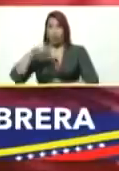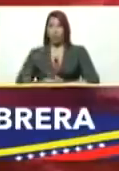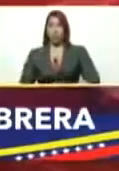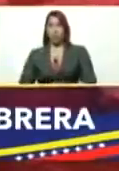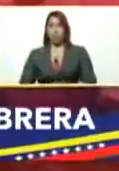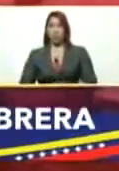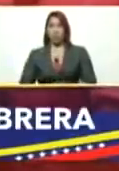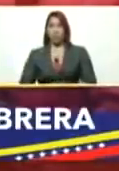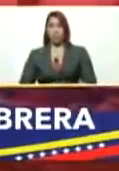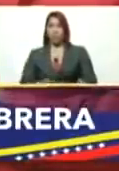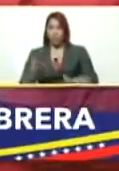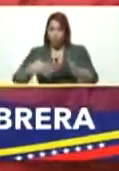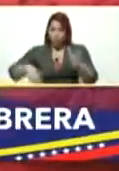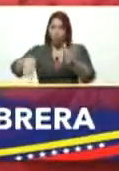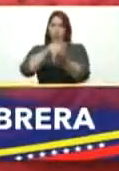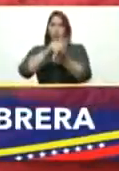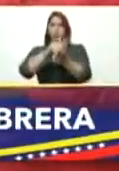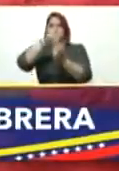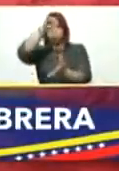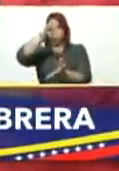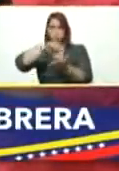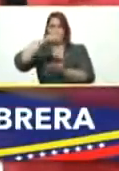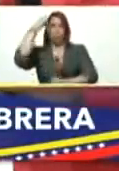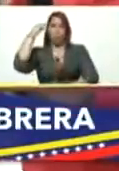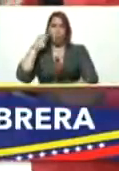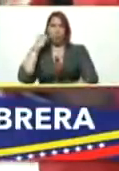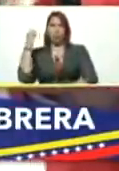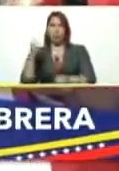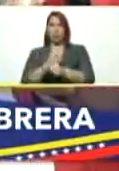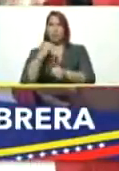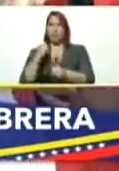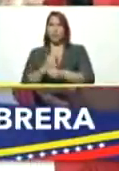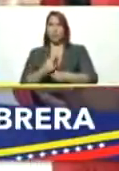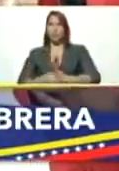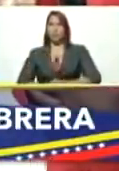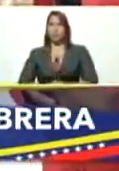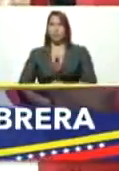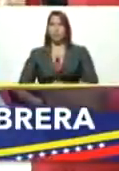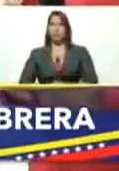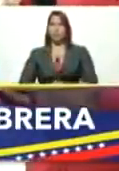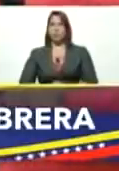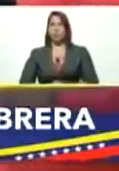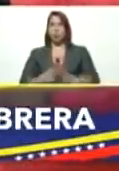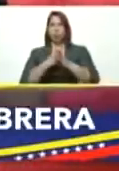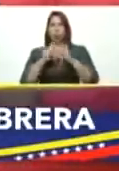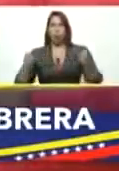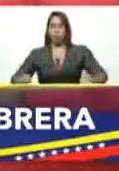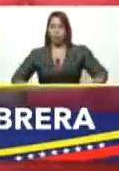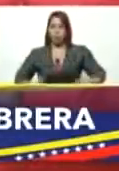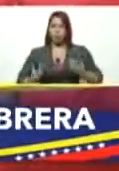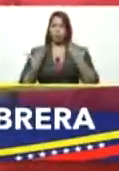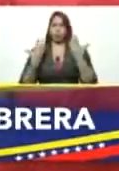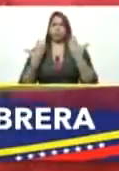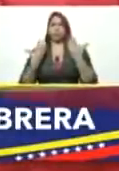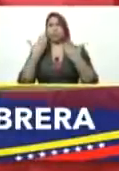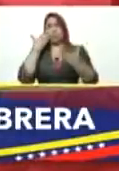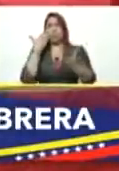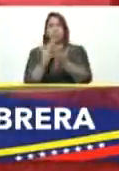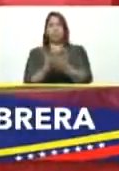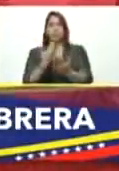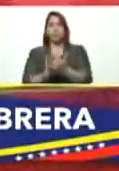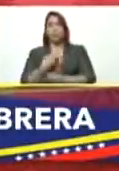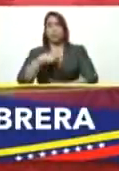ratificarle a la central bolivariana de trabajadores toda la expresión del testimonio de nuestro